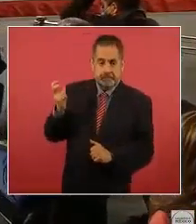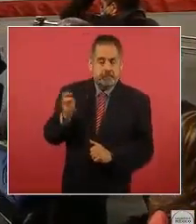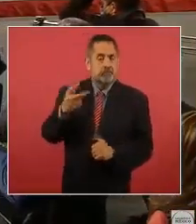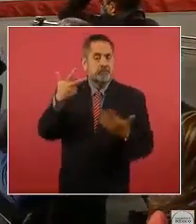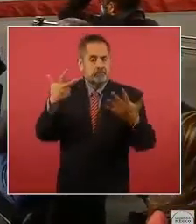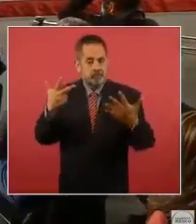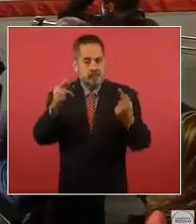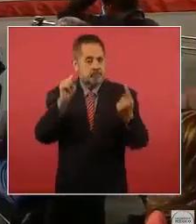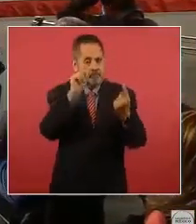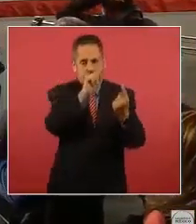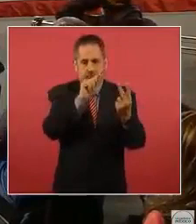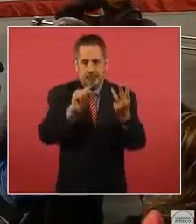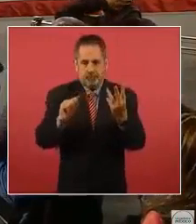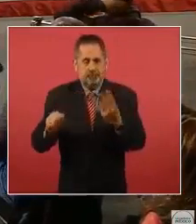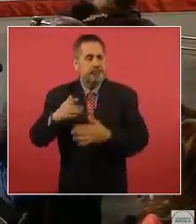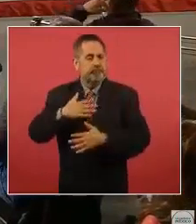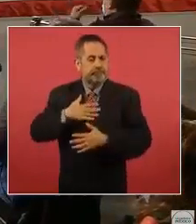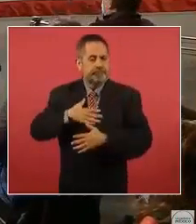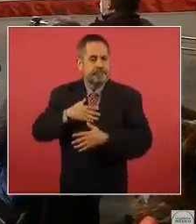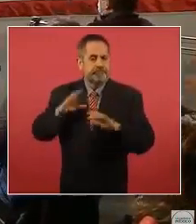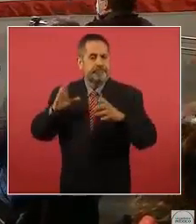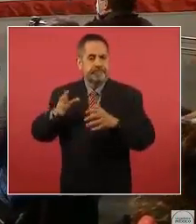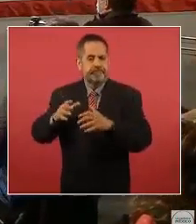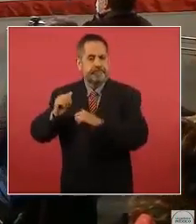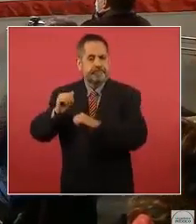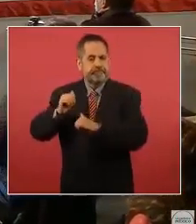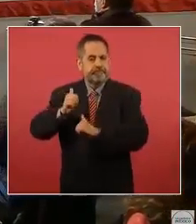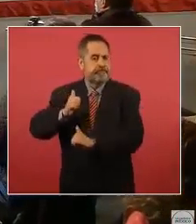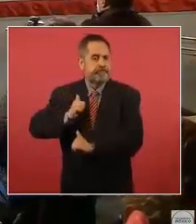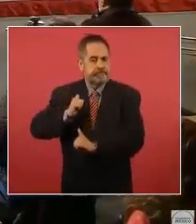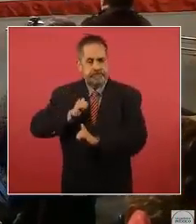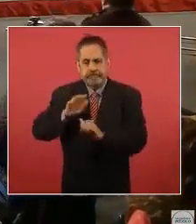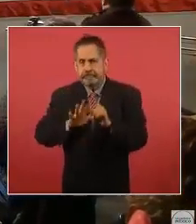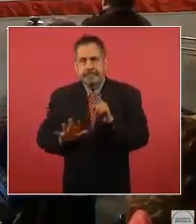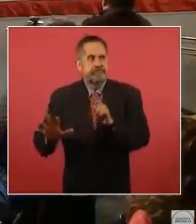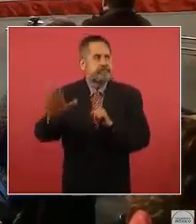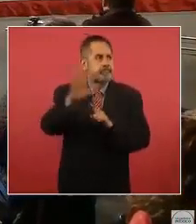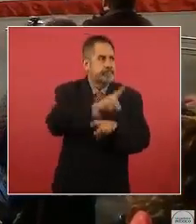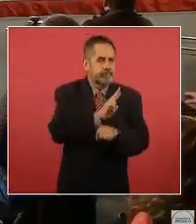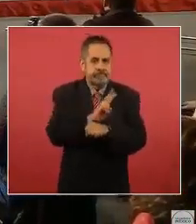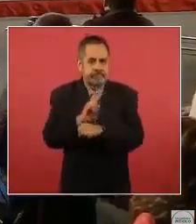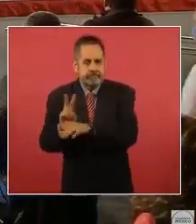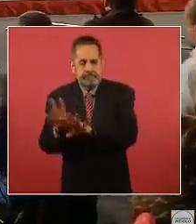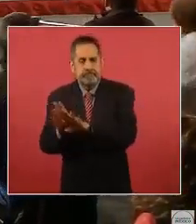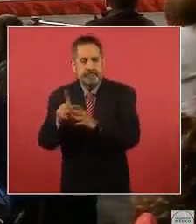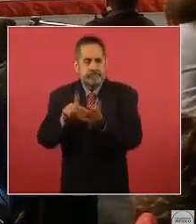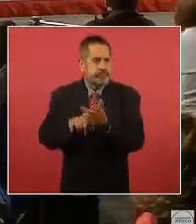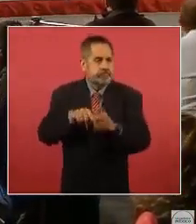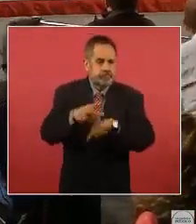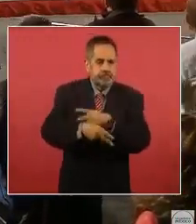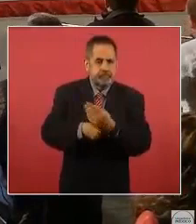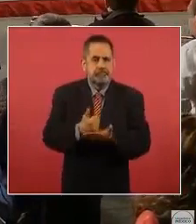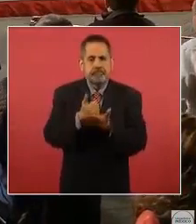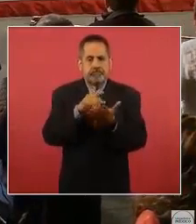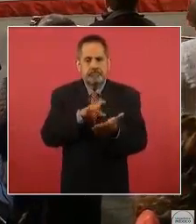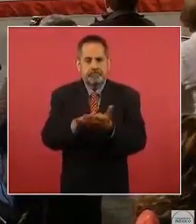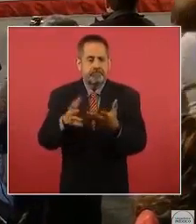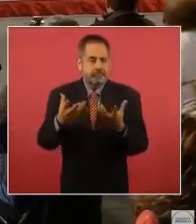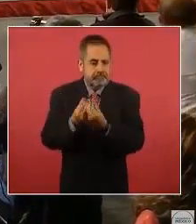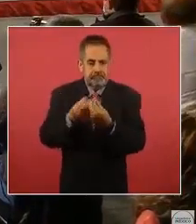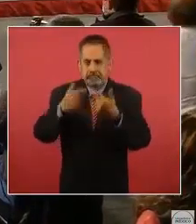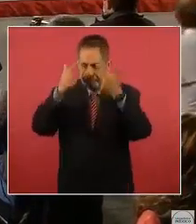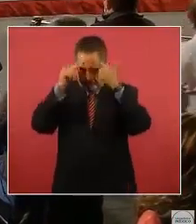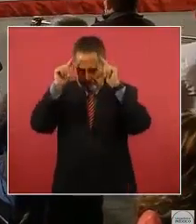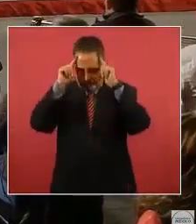misiones que cumple el personal desplegado en todo el territorio nacional personal de marina